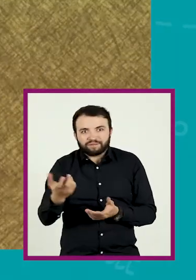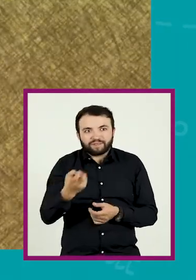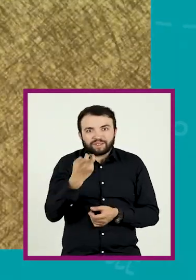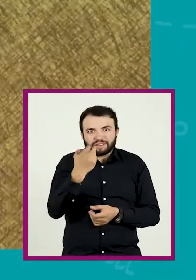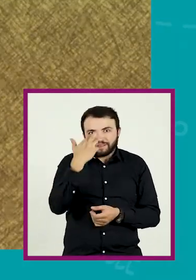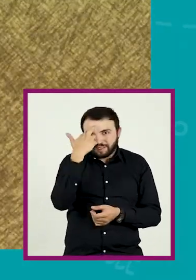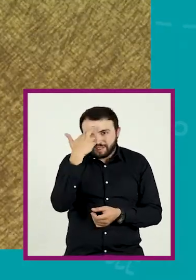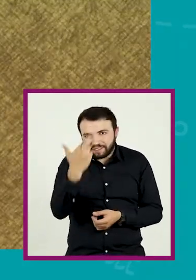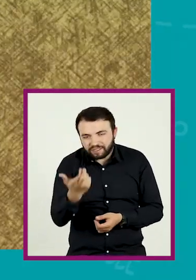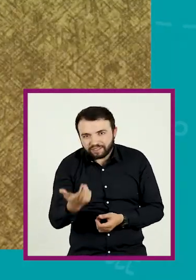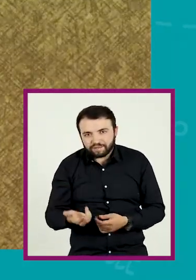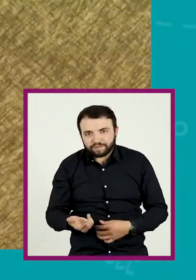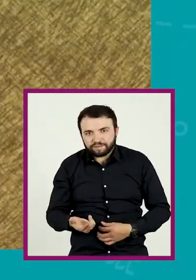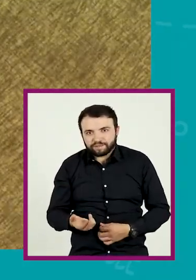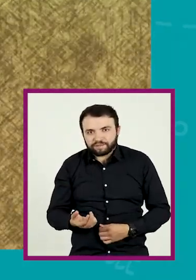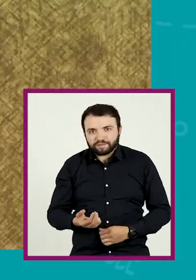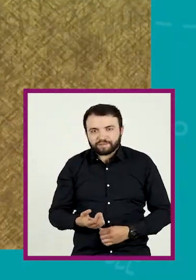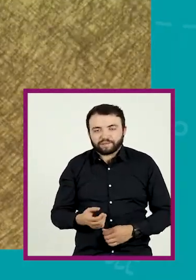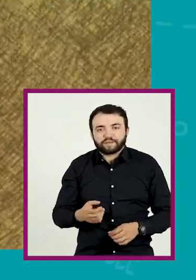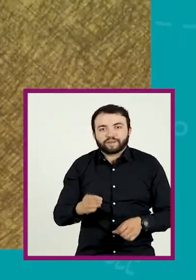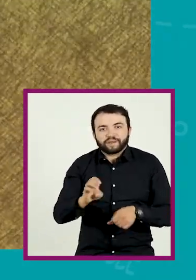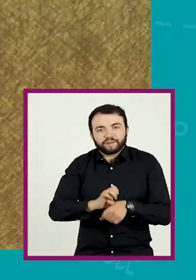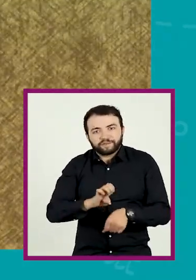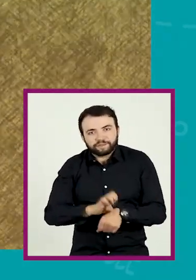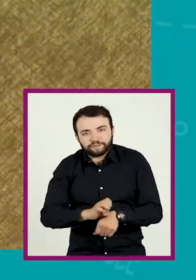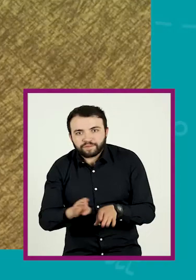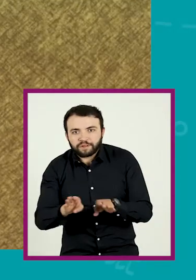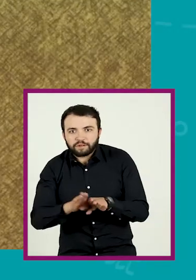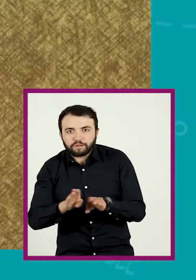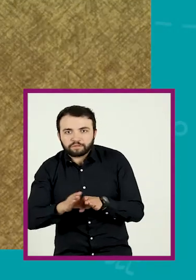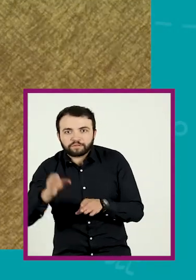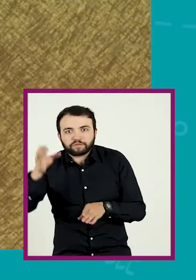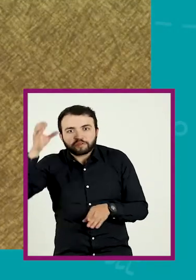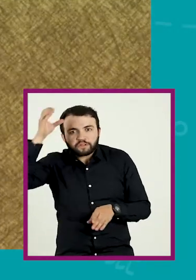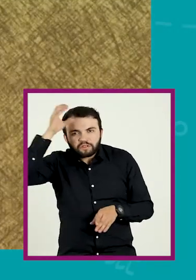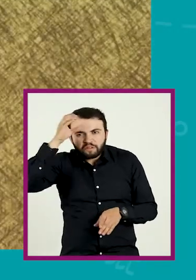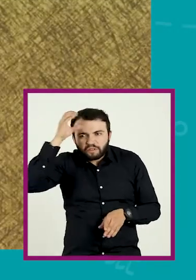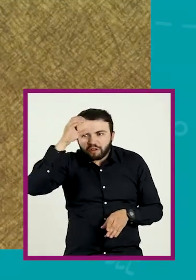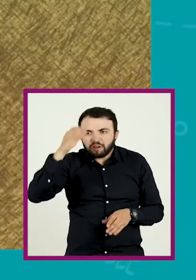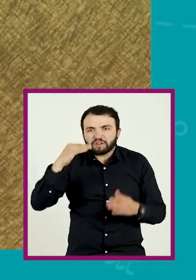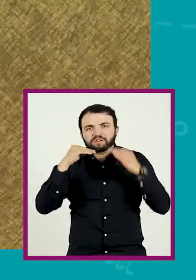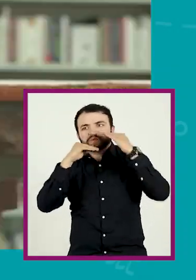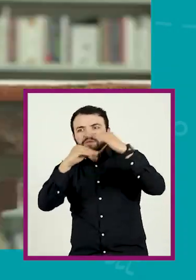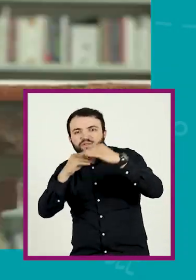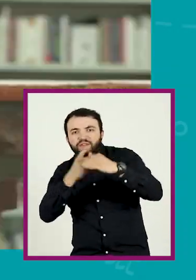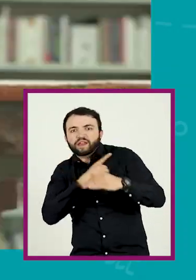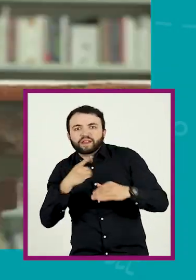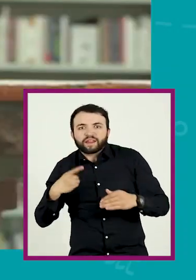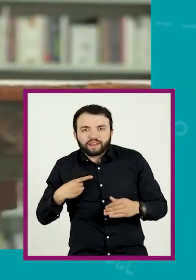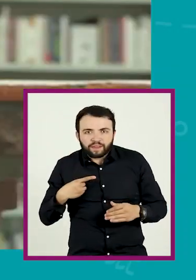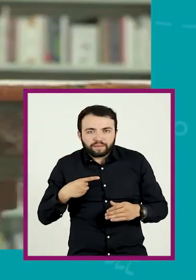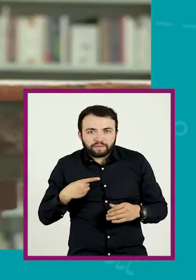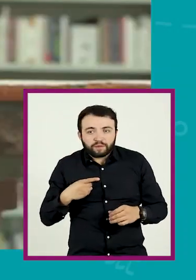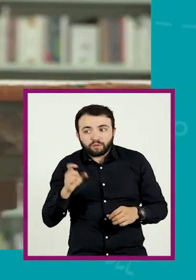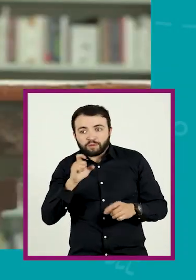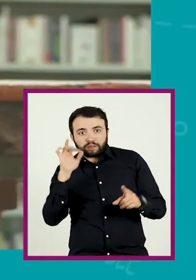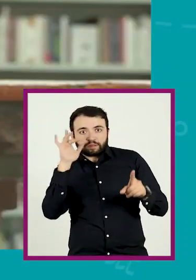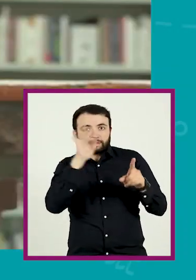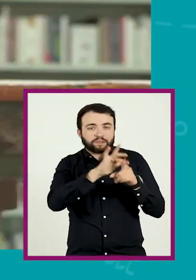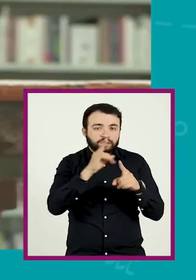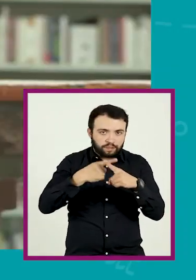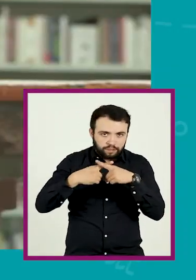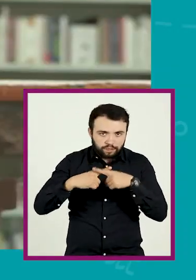razón, si tú le das a la conciencia un límite, la conciencia va a ver cómo lo rebasa. Claro, a negarlo. Esa es una diferencia. A negarlo y a